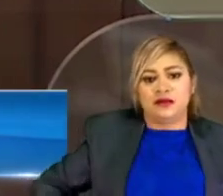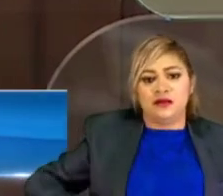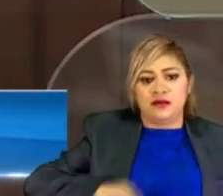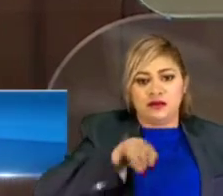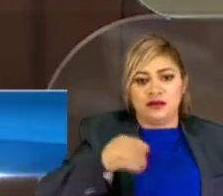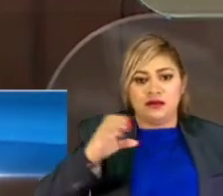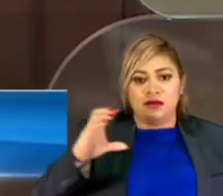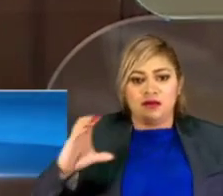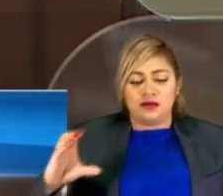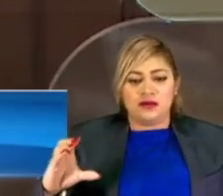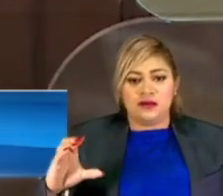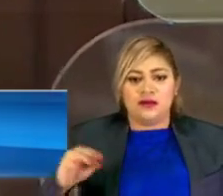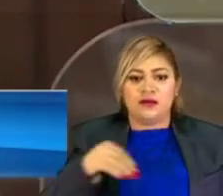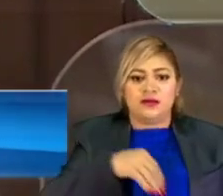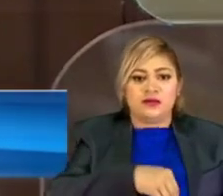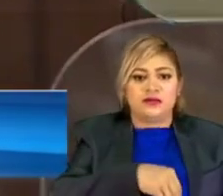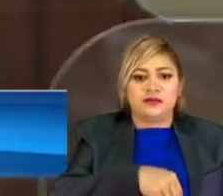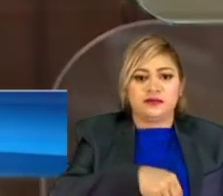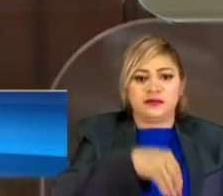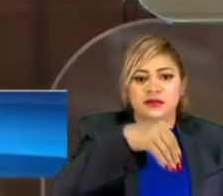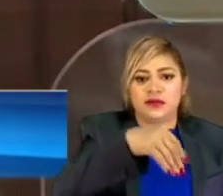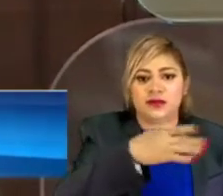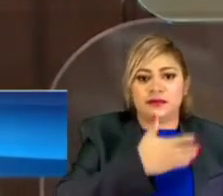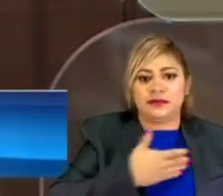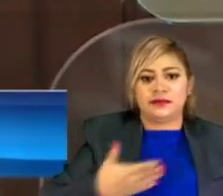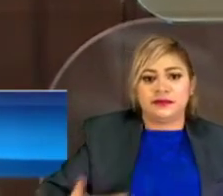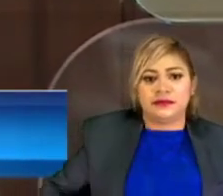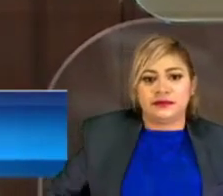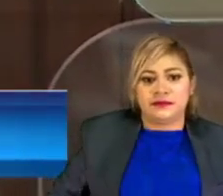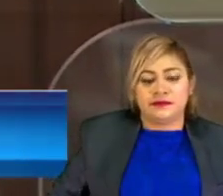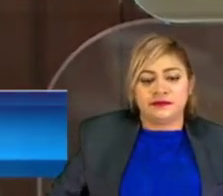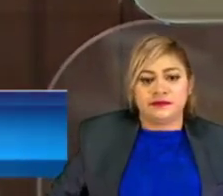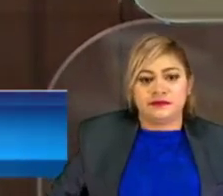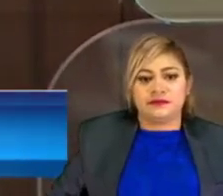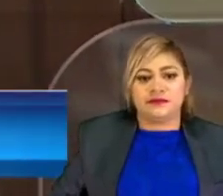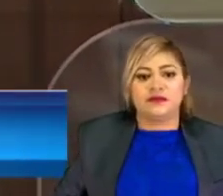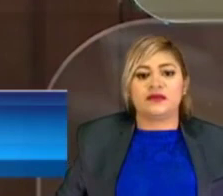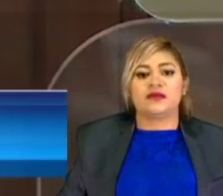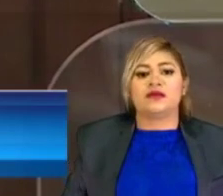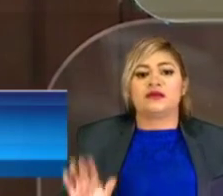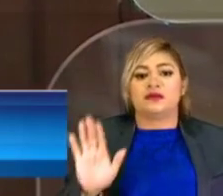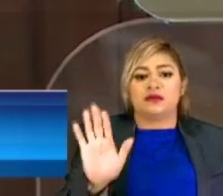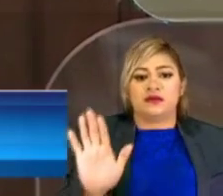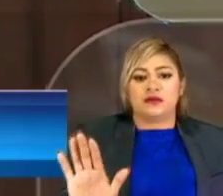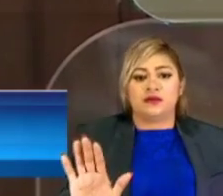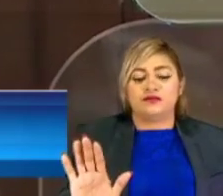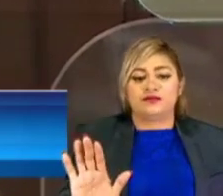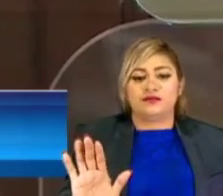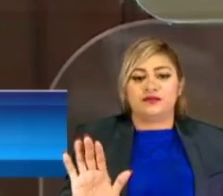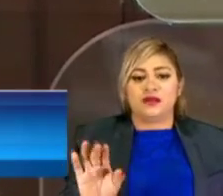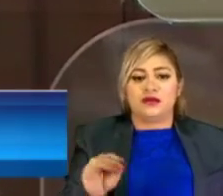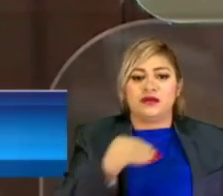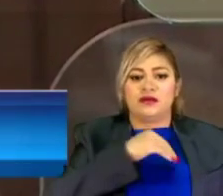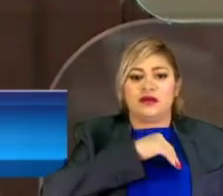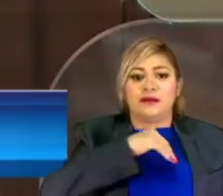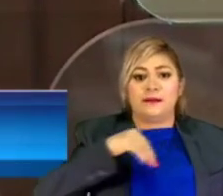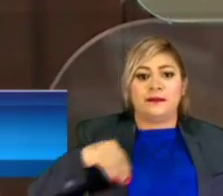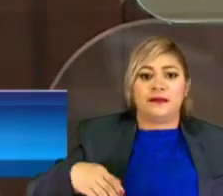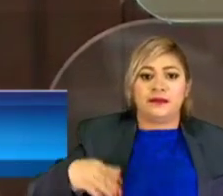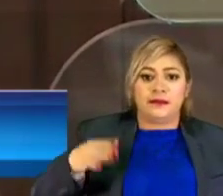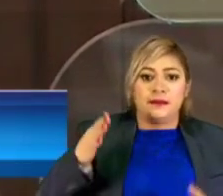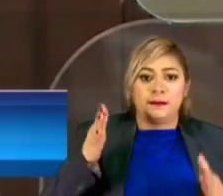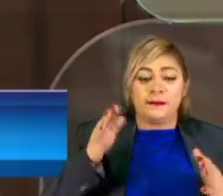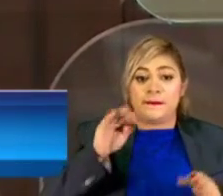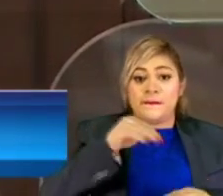República y ministro de la Presidencia, Sus Excelencias ministros y viceministros de